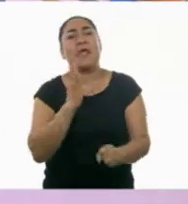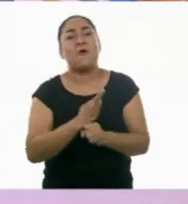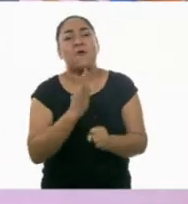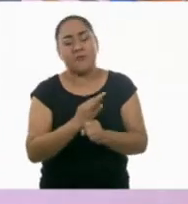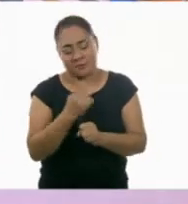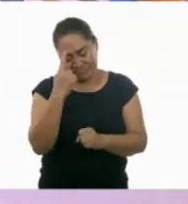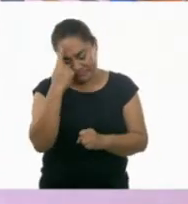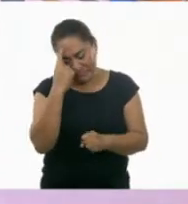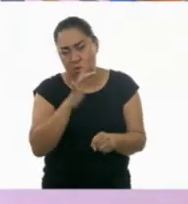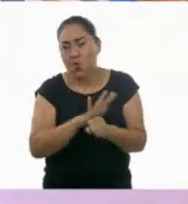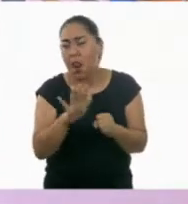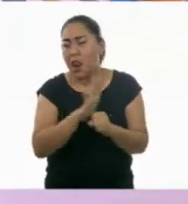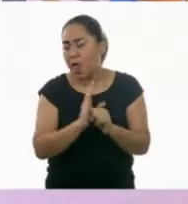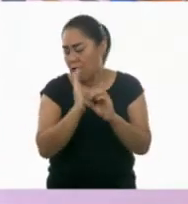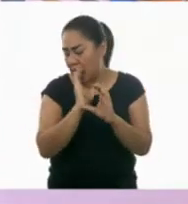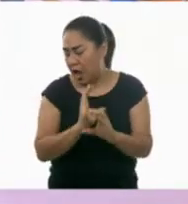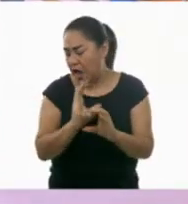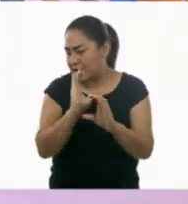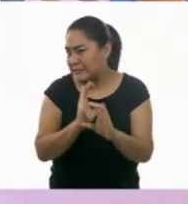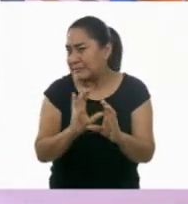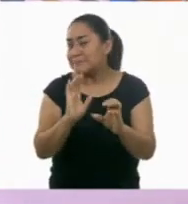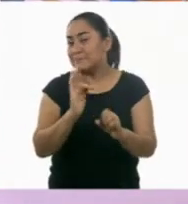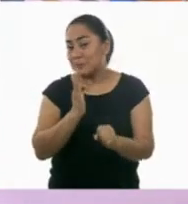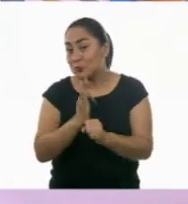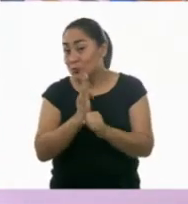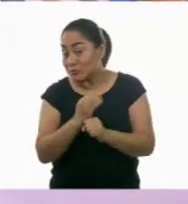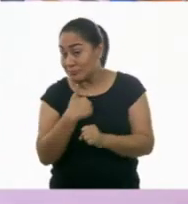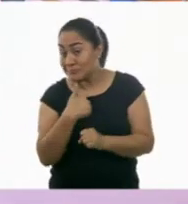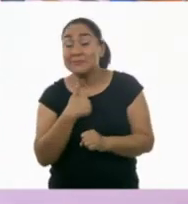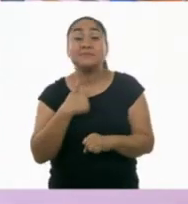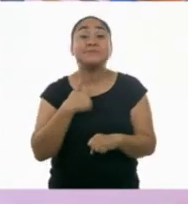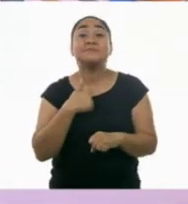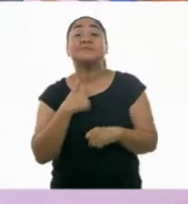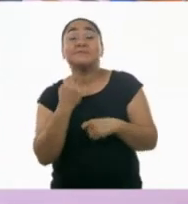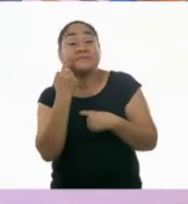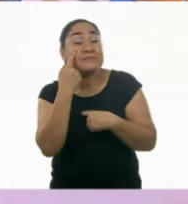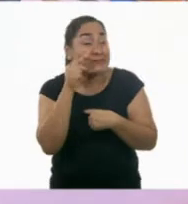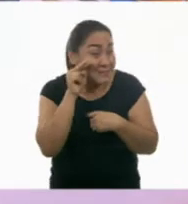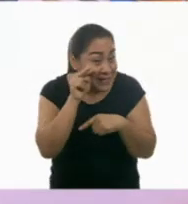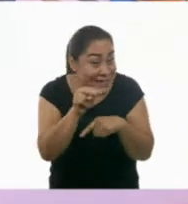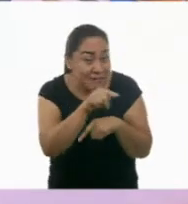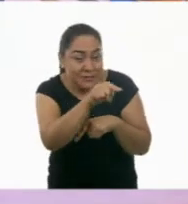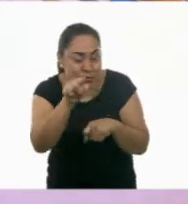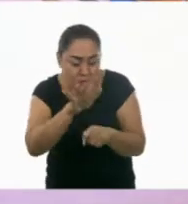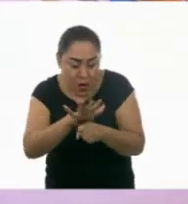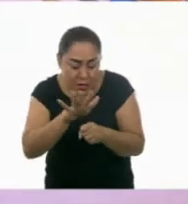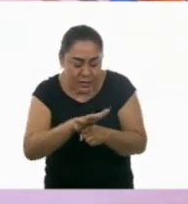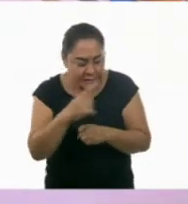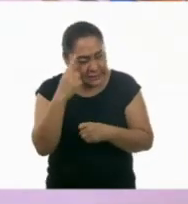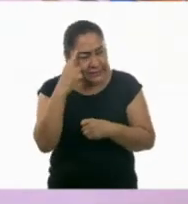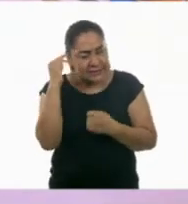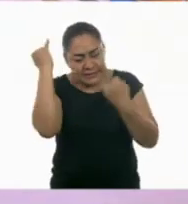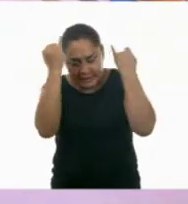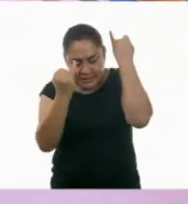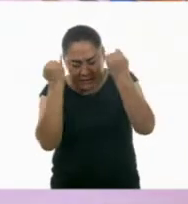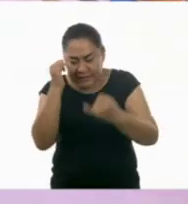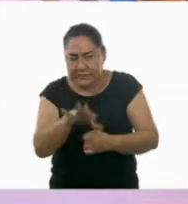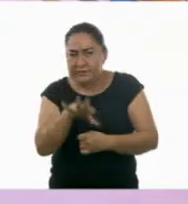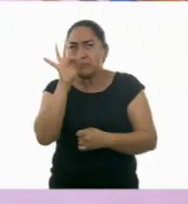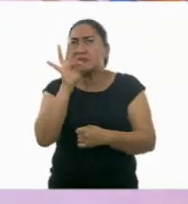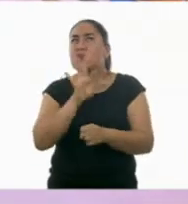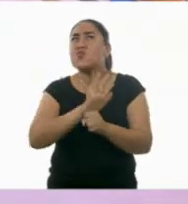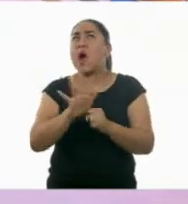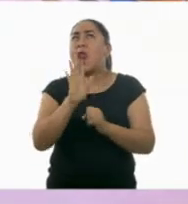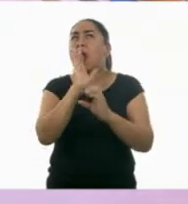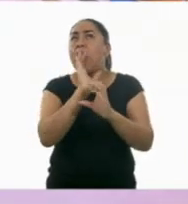gustaría a los niños, porque ya los estoy viendo desde aquí, que están eligiendo bastante bien su canción.